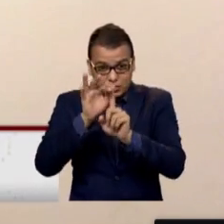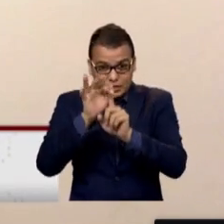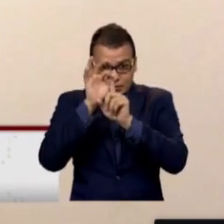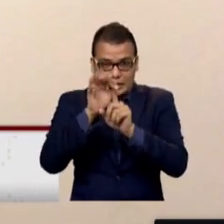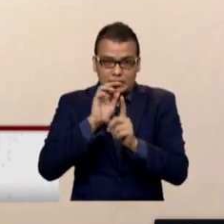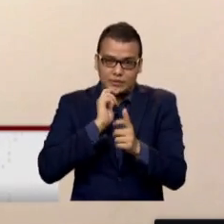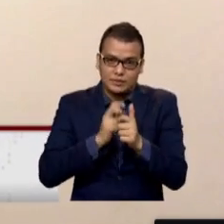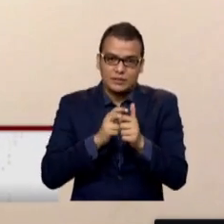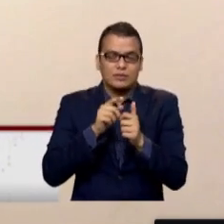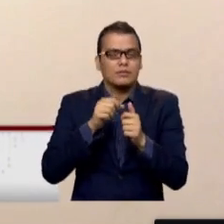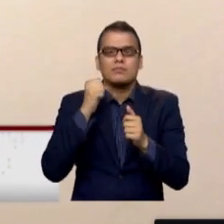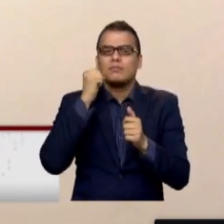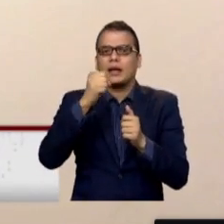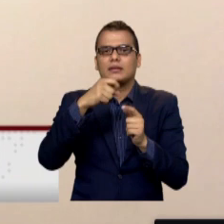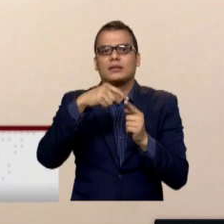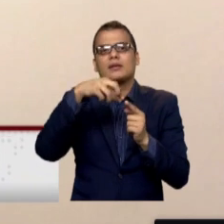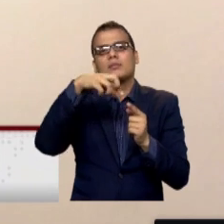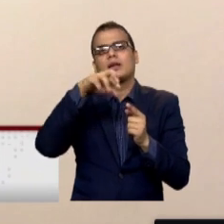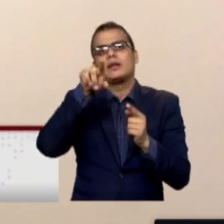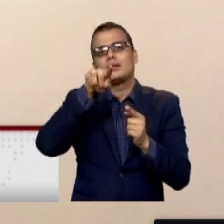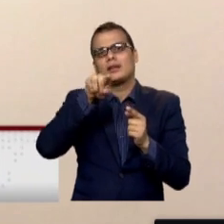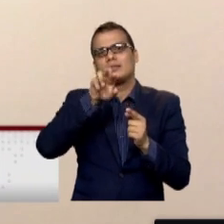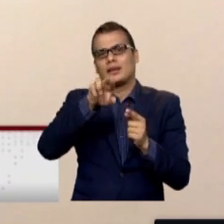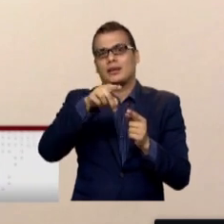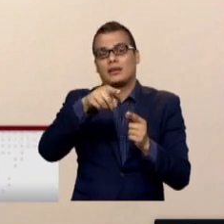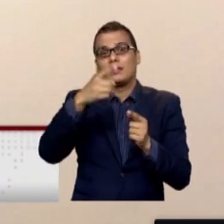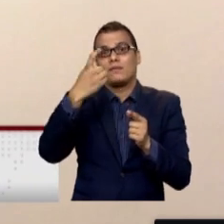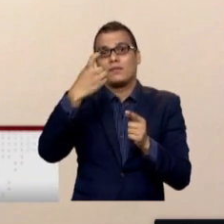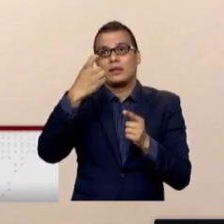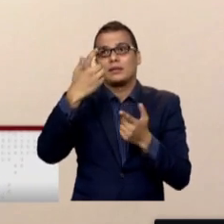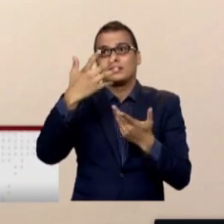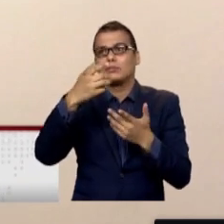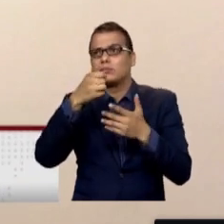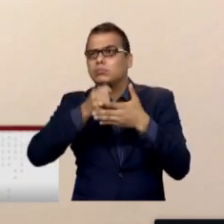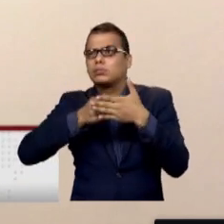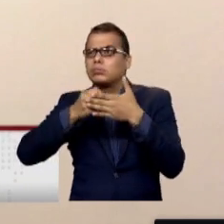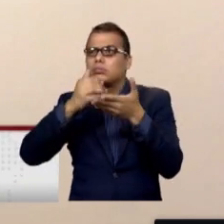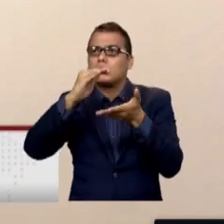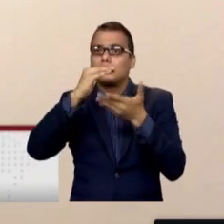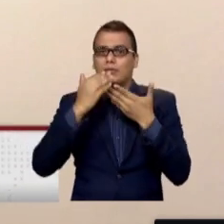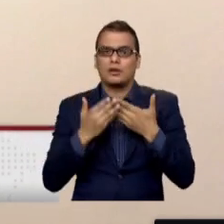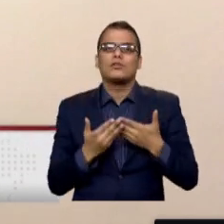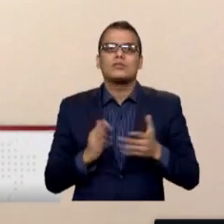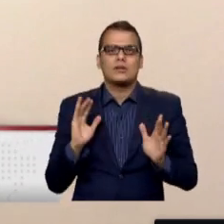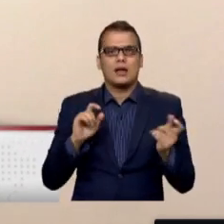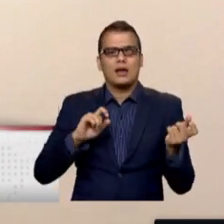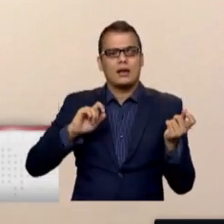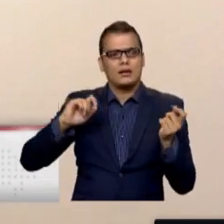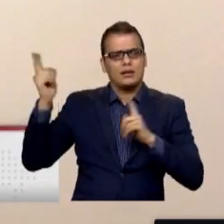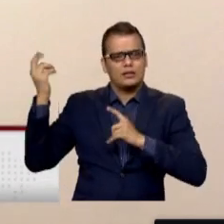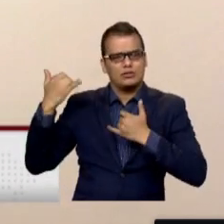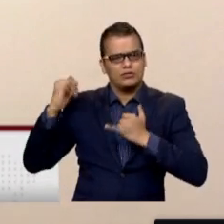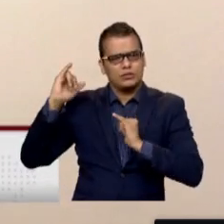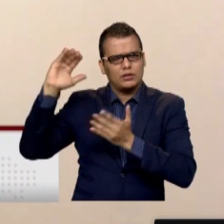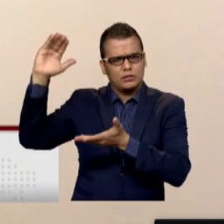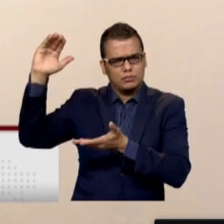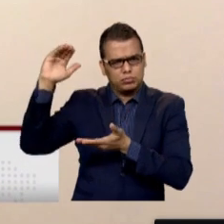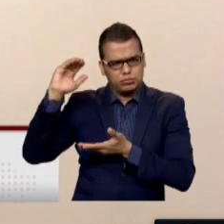de PCR, pero tenemos hoy una excelente noticia, y es que ya nos llegaron a Colombia